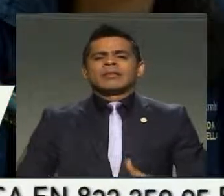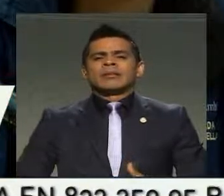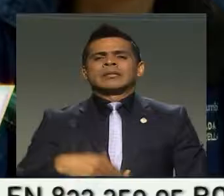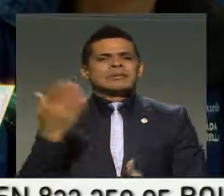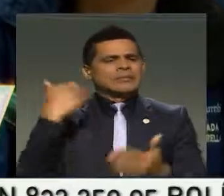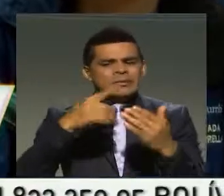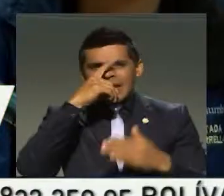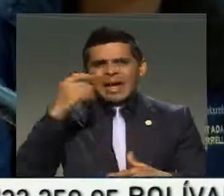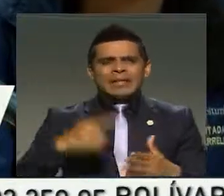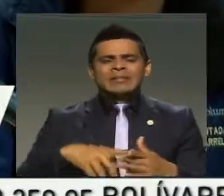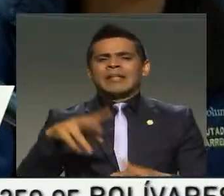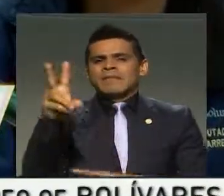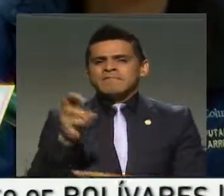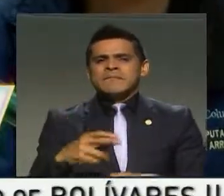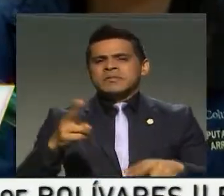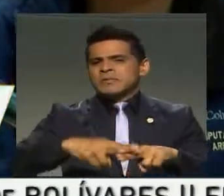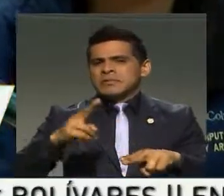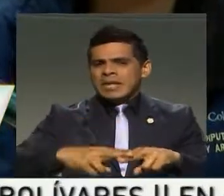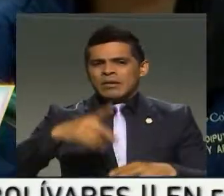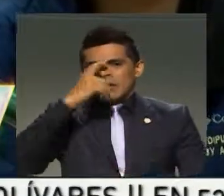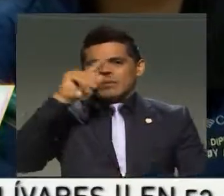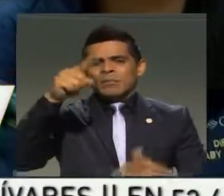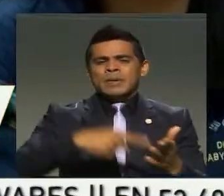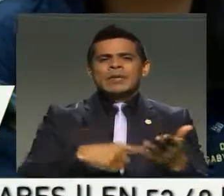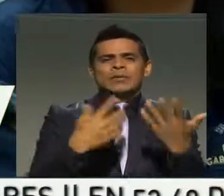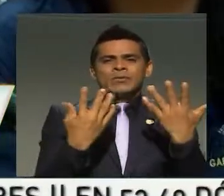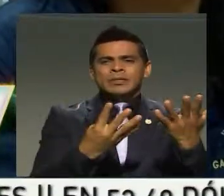en la época del Viernes Negro o los golpes de Estado del 92.